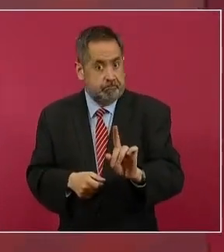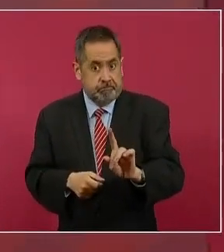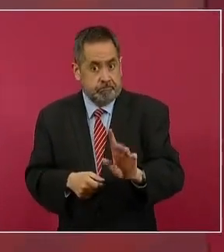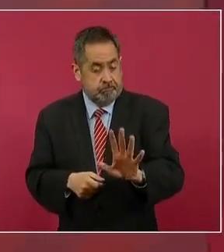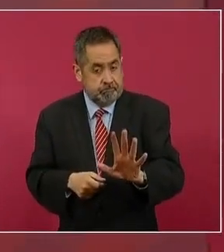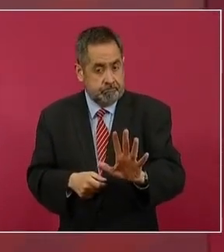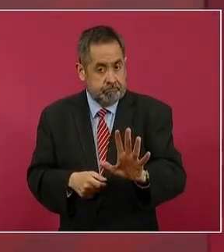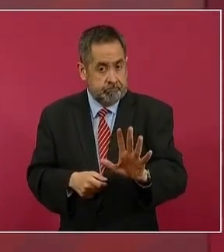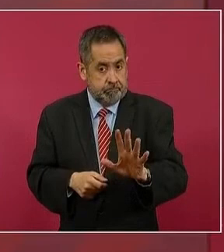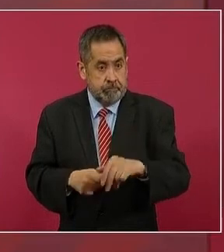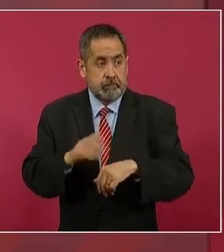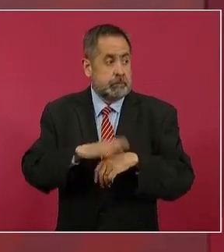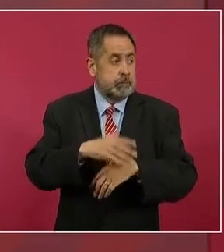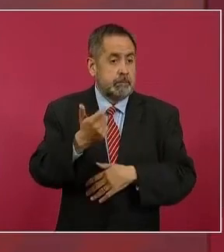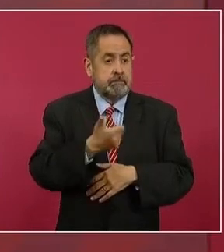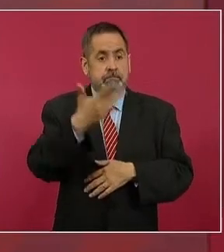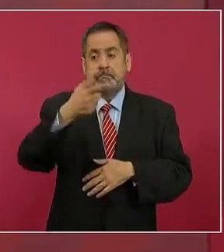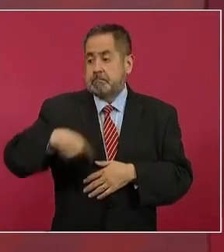con más costo.